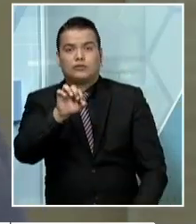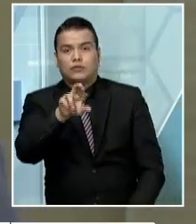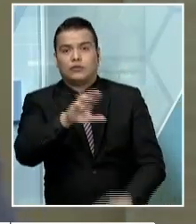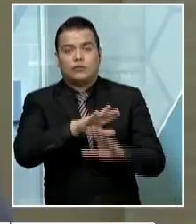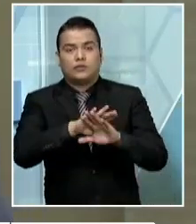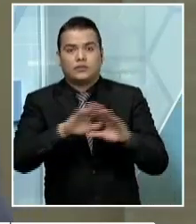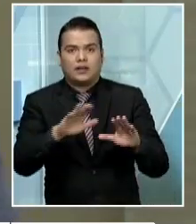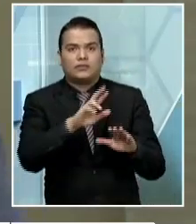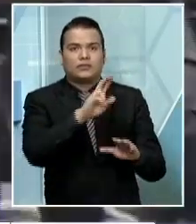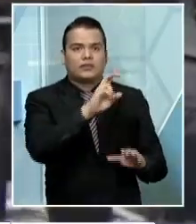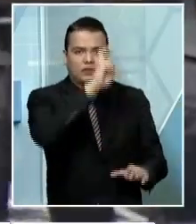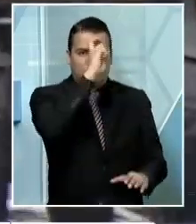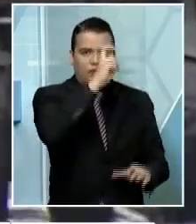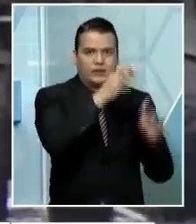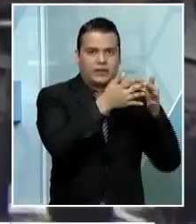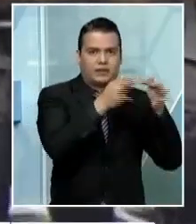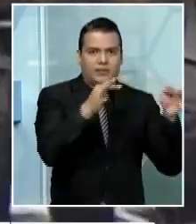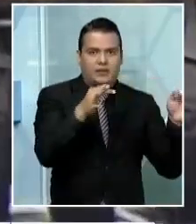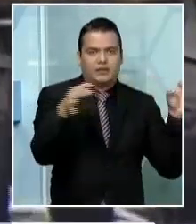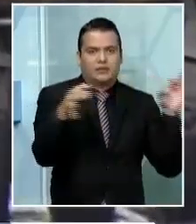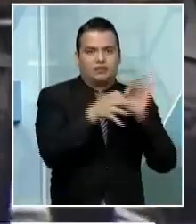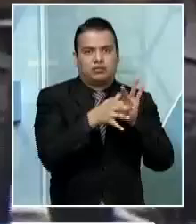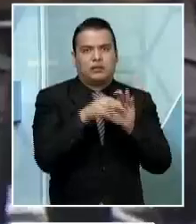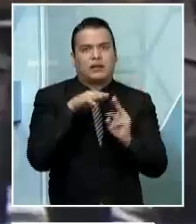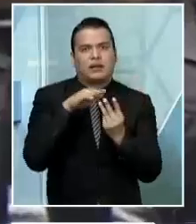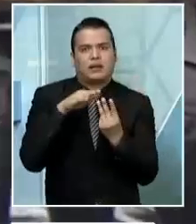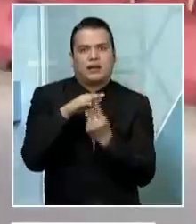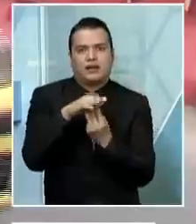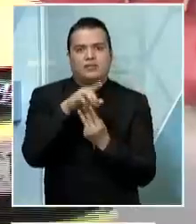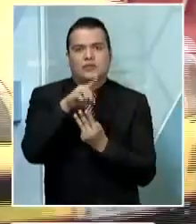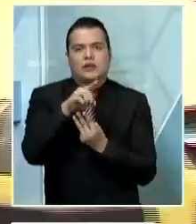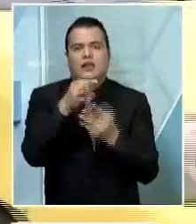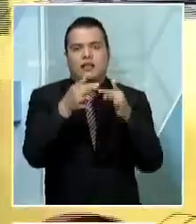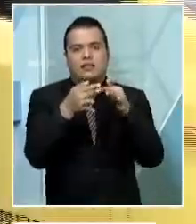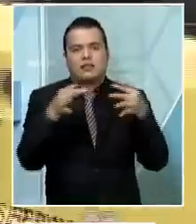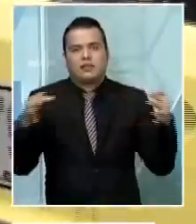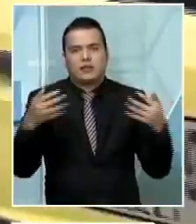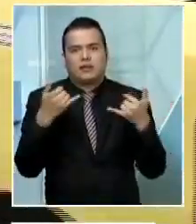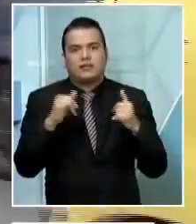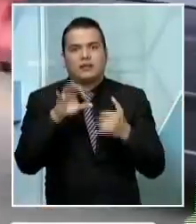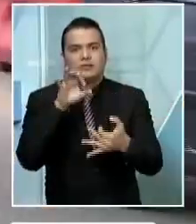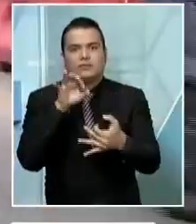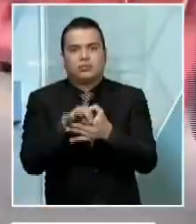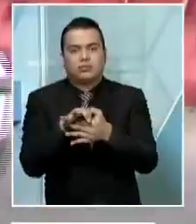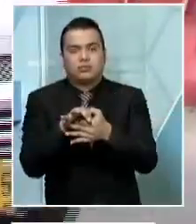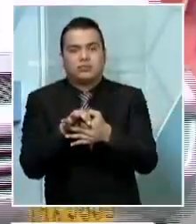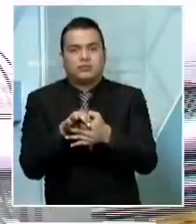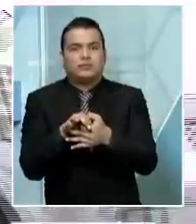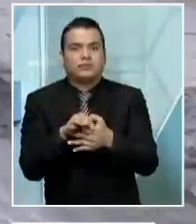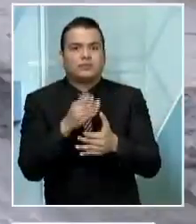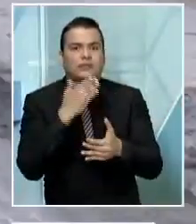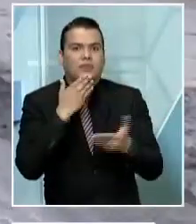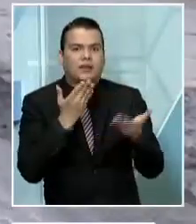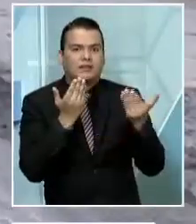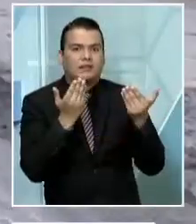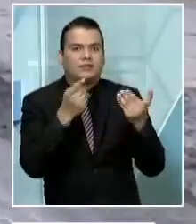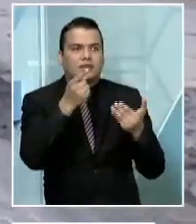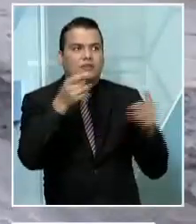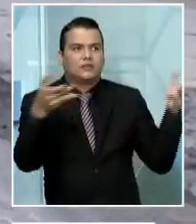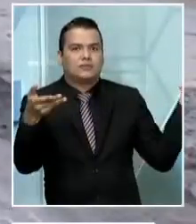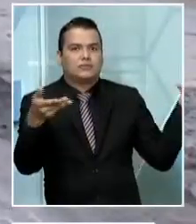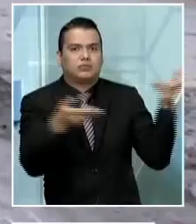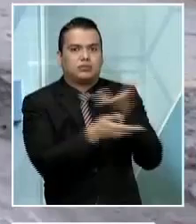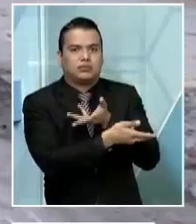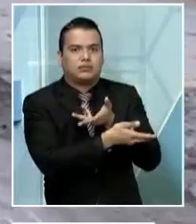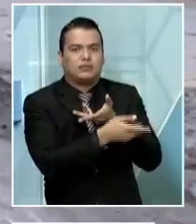terminal Menga con la terminal al oriente, que se llama Calipso Julio Rincón. Nos facilita la integración con la terminal Paso